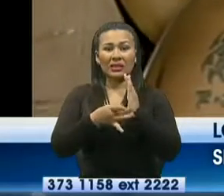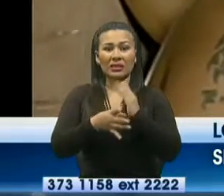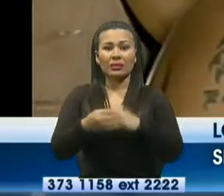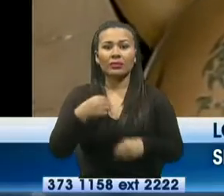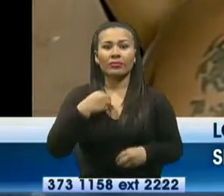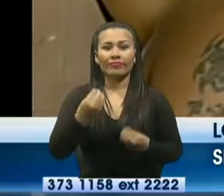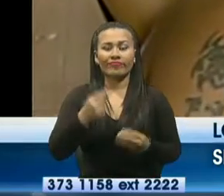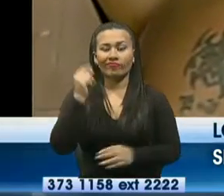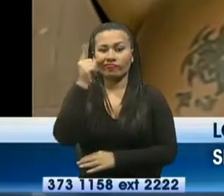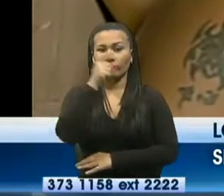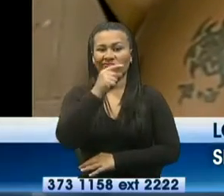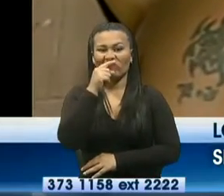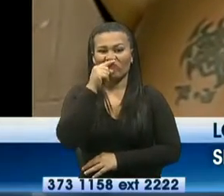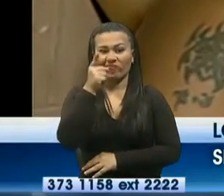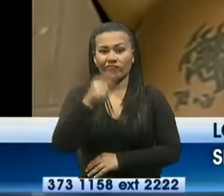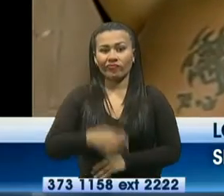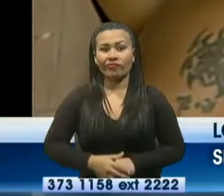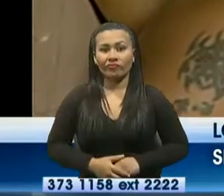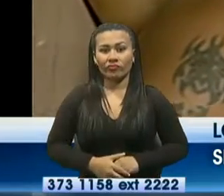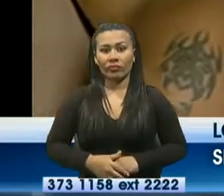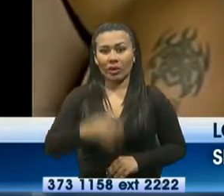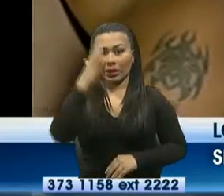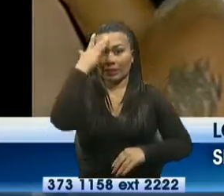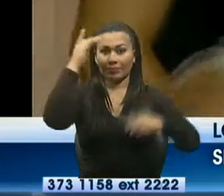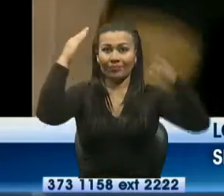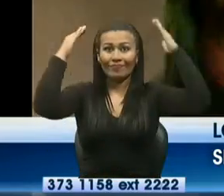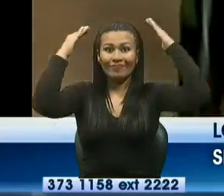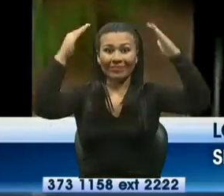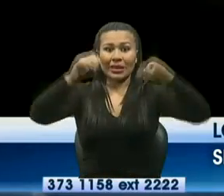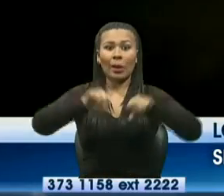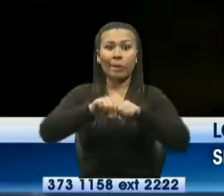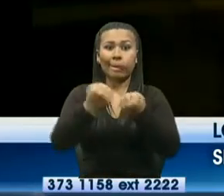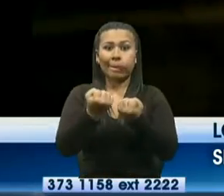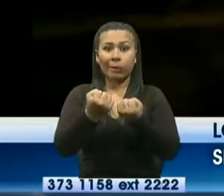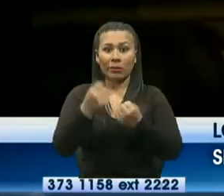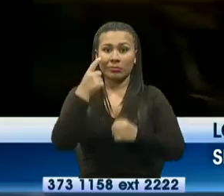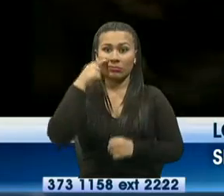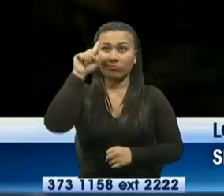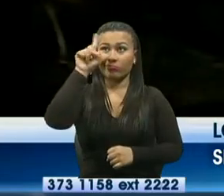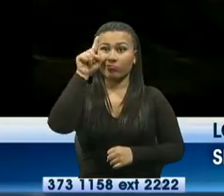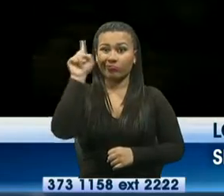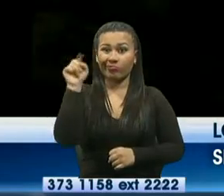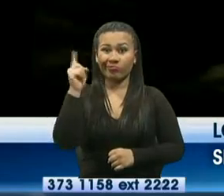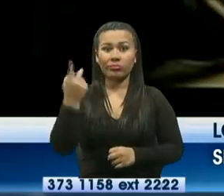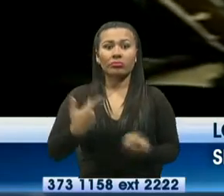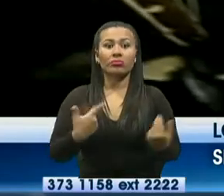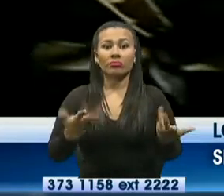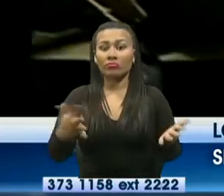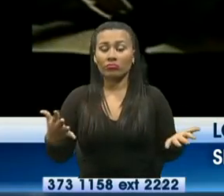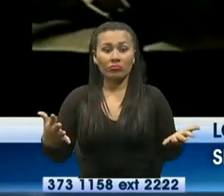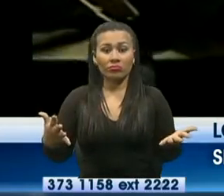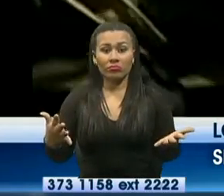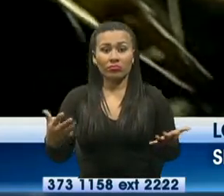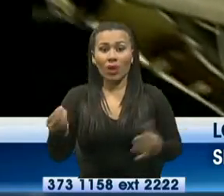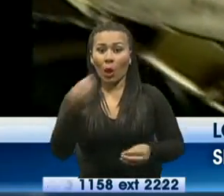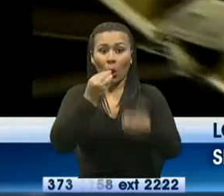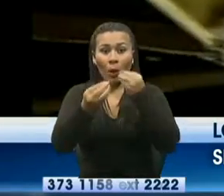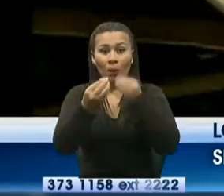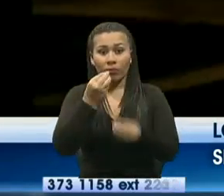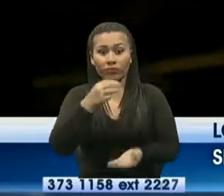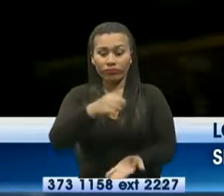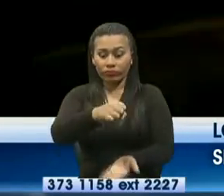porque además del plástico que está dañado, tampoco tenemos cosas para